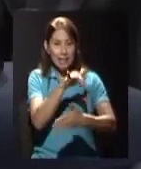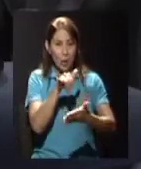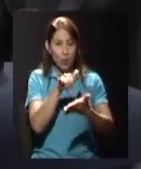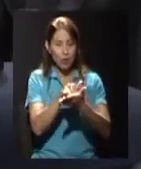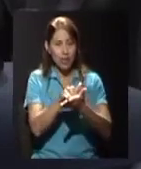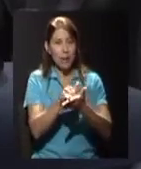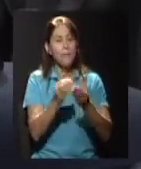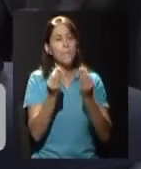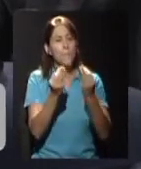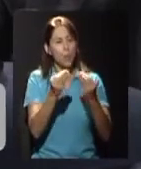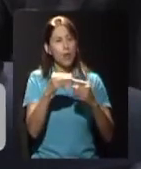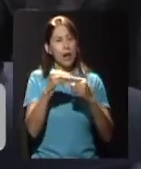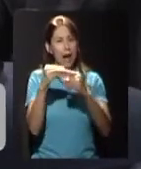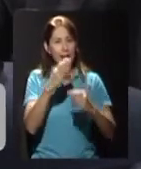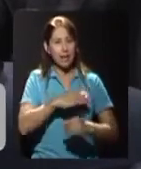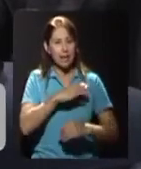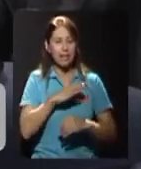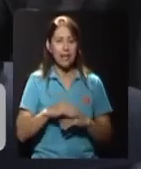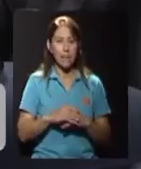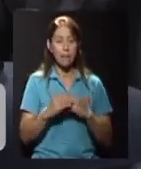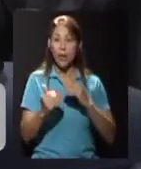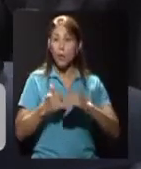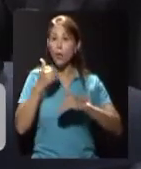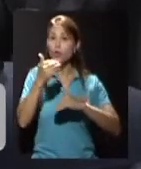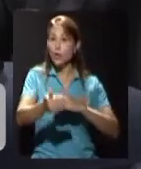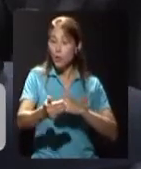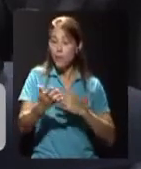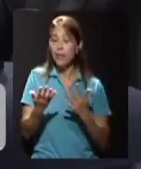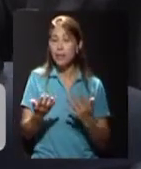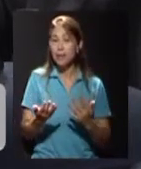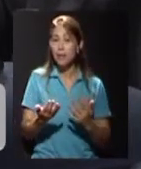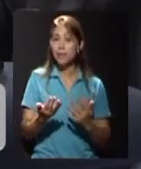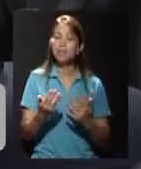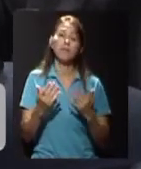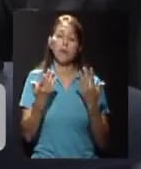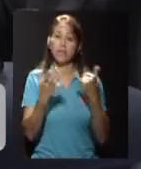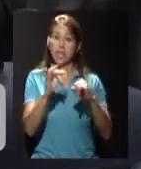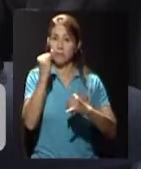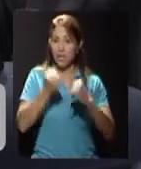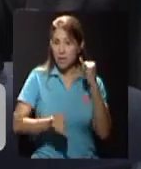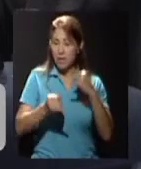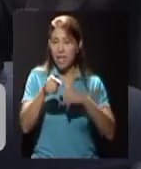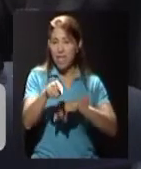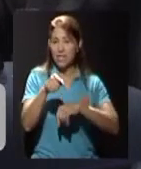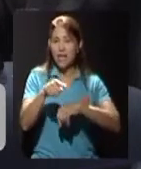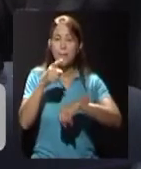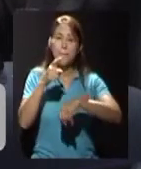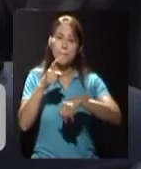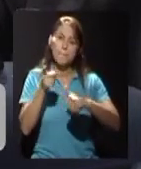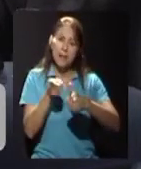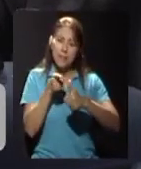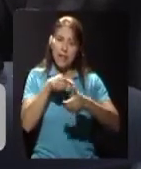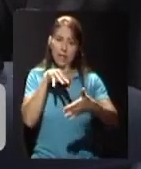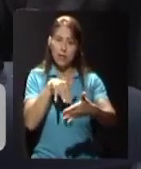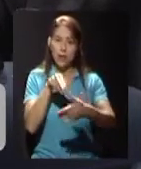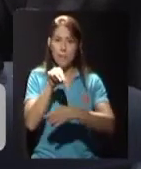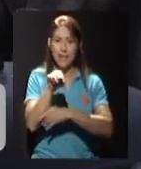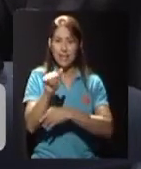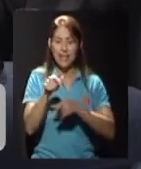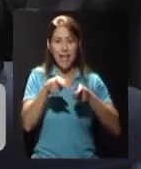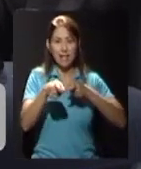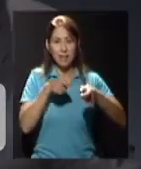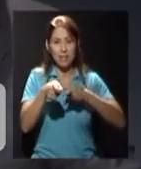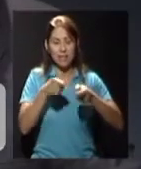posteriormente me hacen una oferta ya después de haber terminado ese primer esa primera maestría de administración de